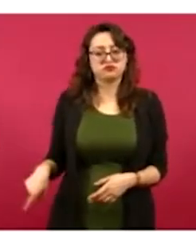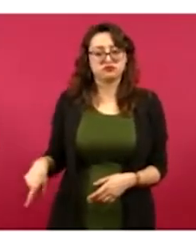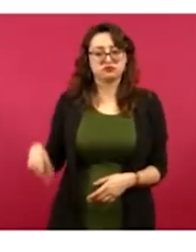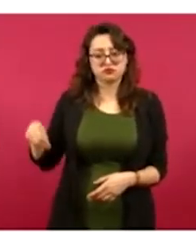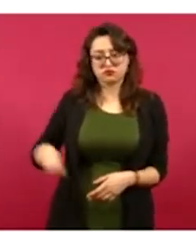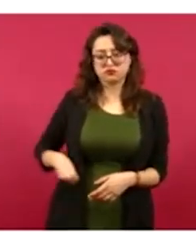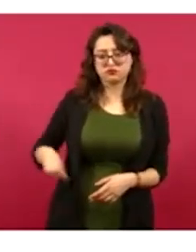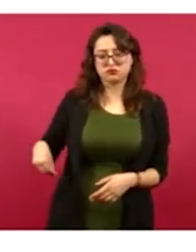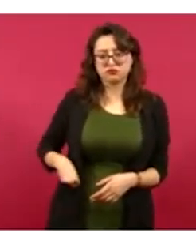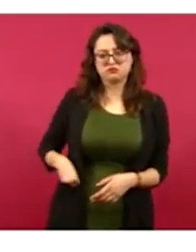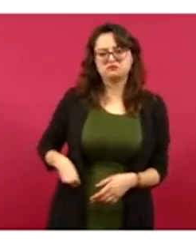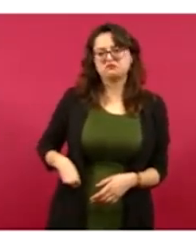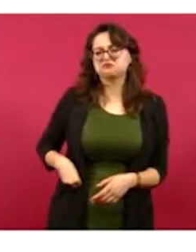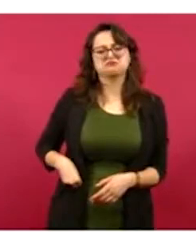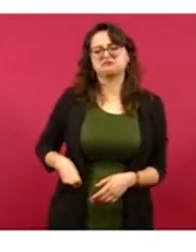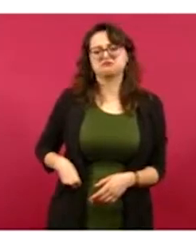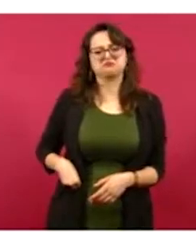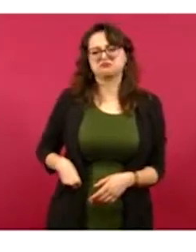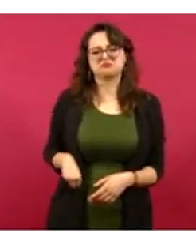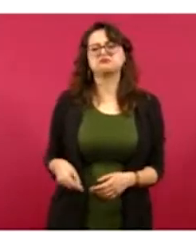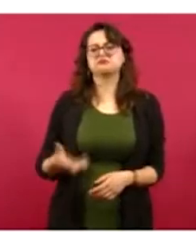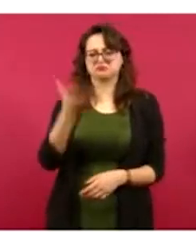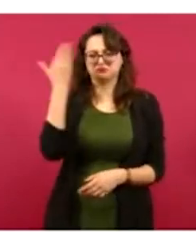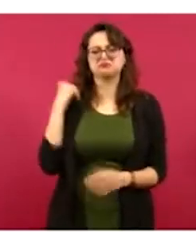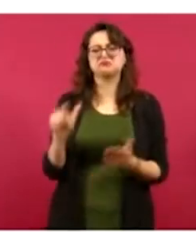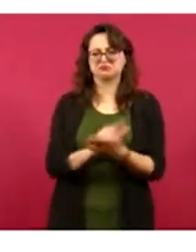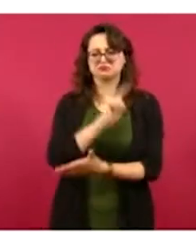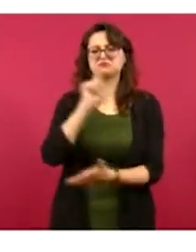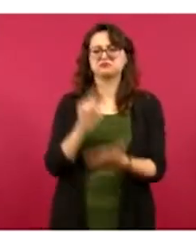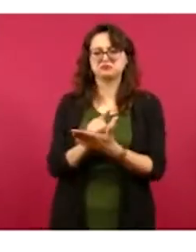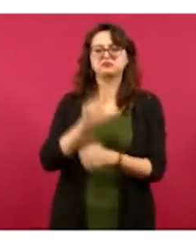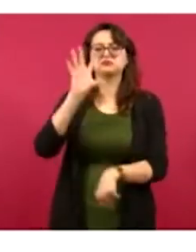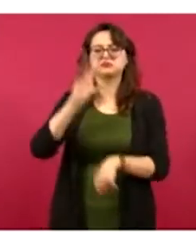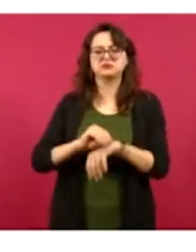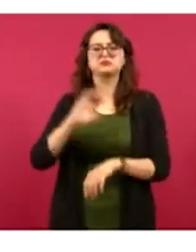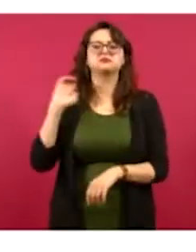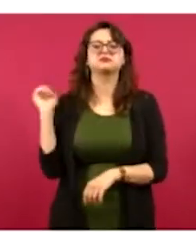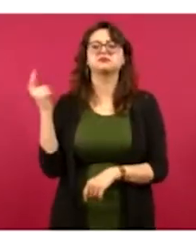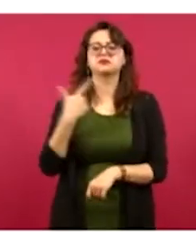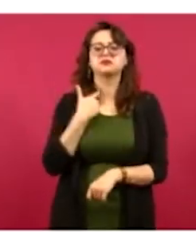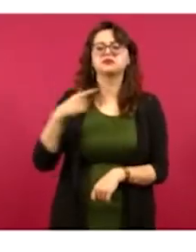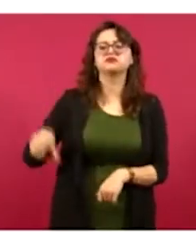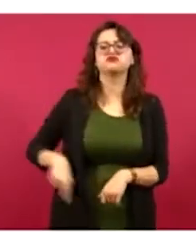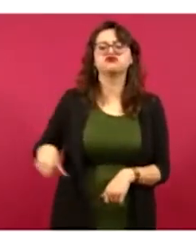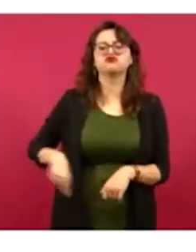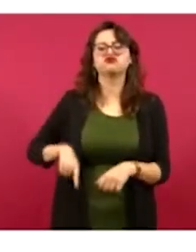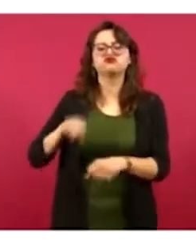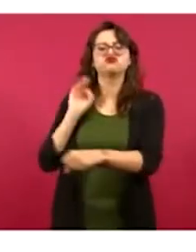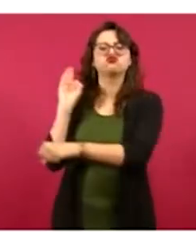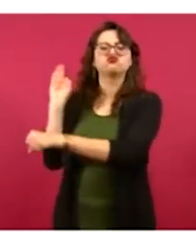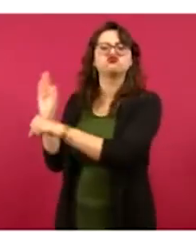Eso era parte del régimen de corrupción que imperaba. Nada más para que